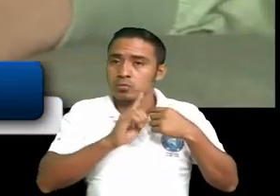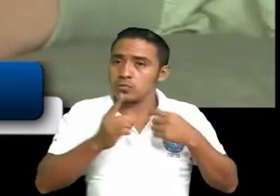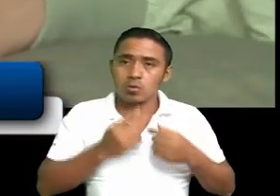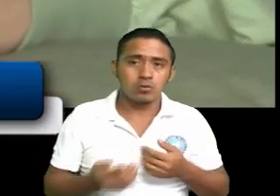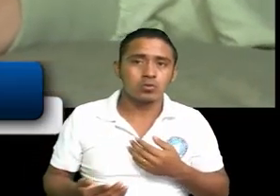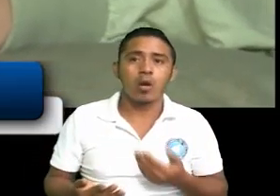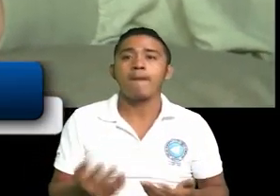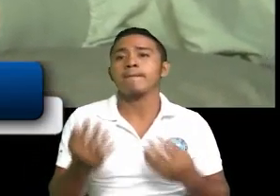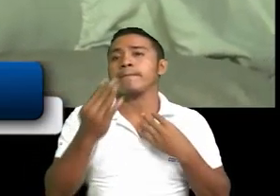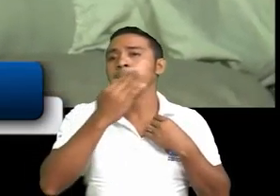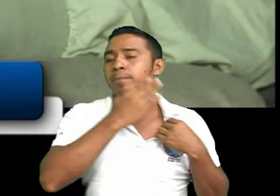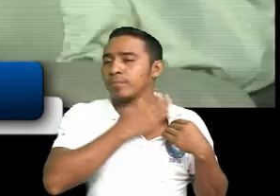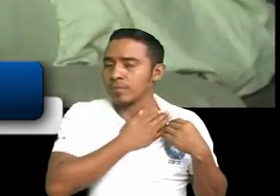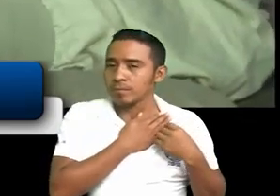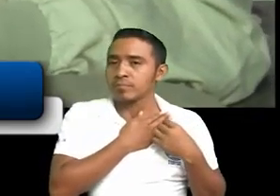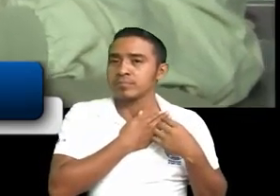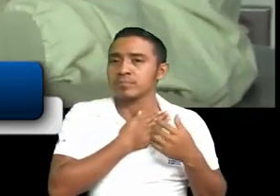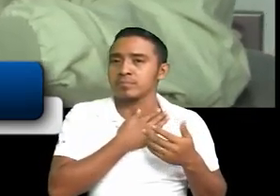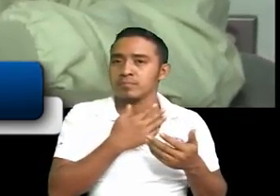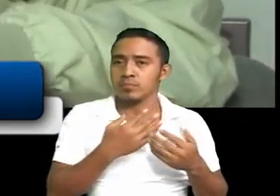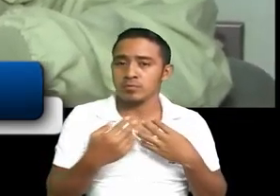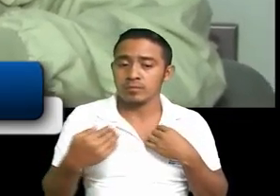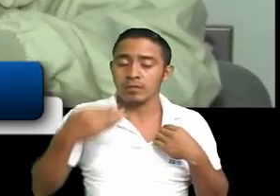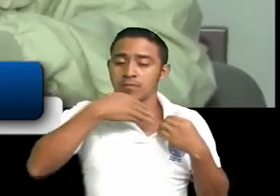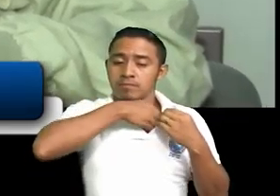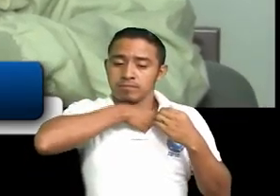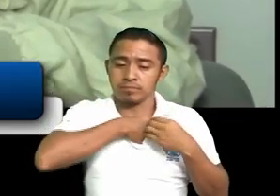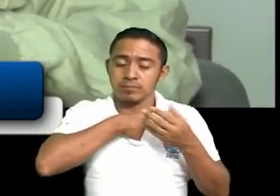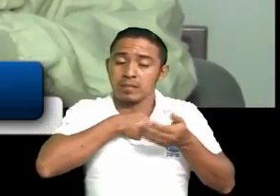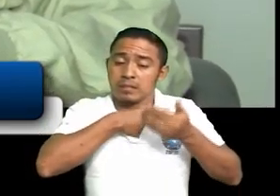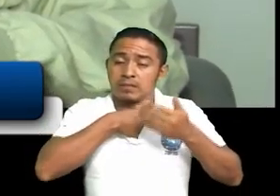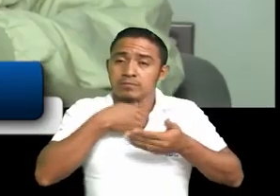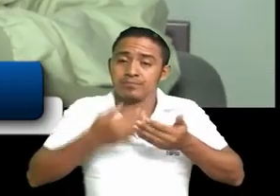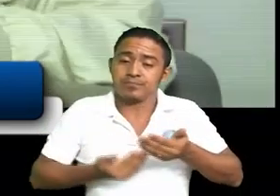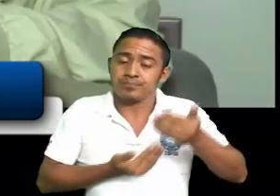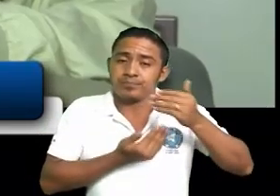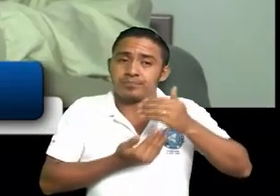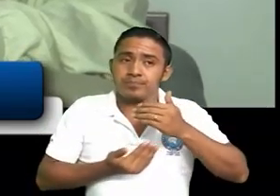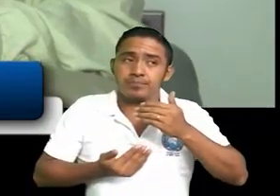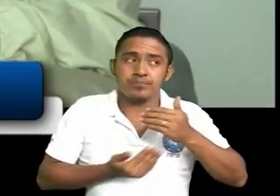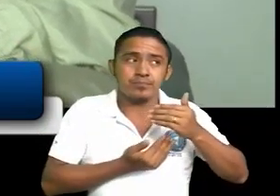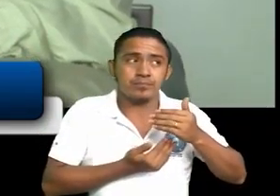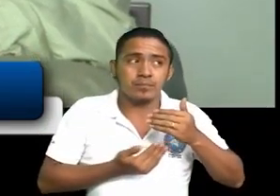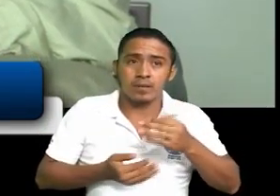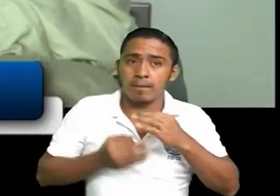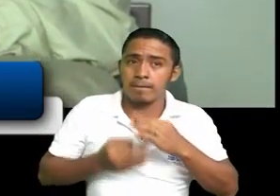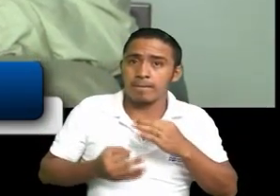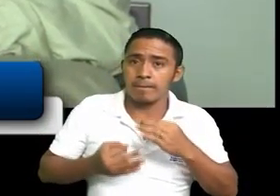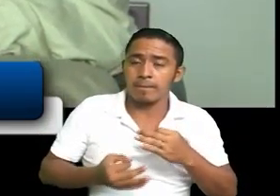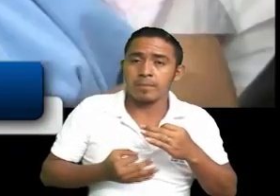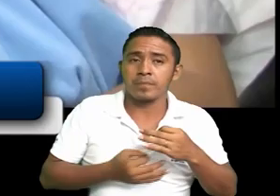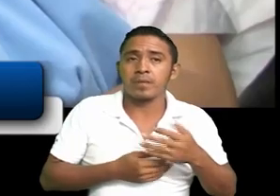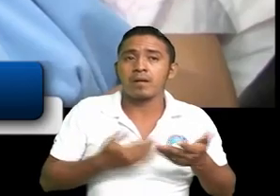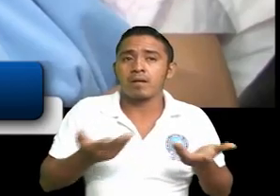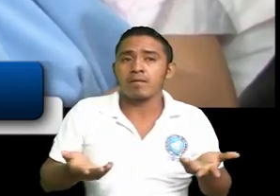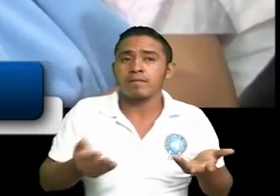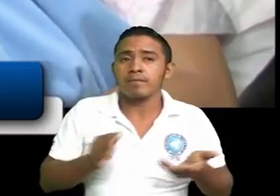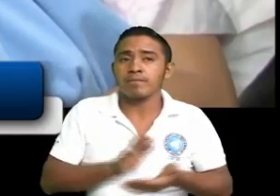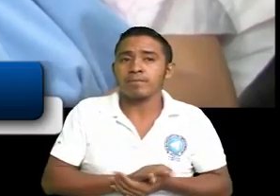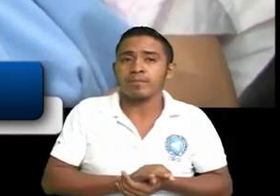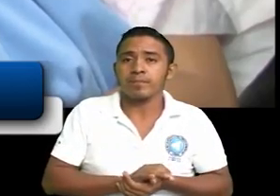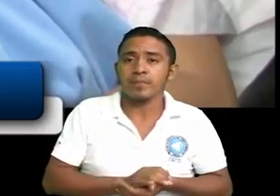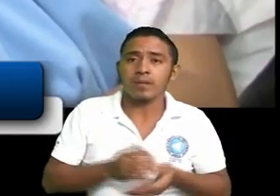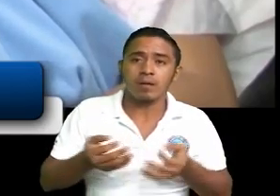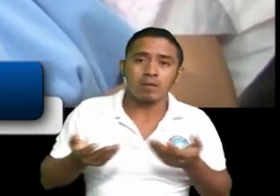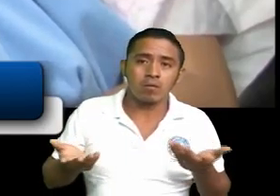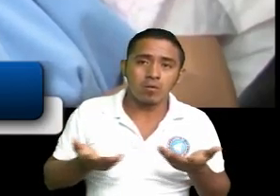hijo cuando tú lo tienes piel con piel, porque el programa Canguro y el apego precoz no se hace que yo agarre mi bebé y